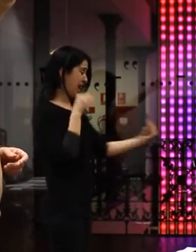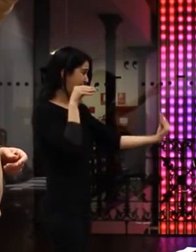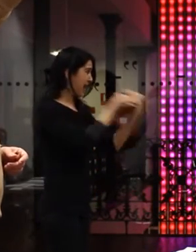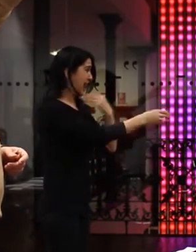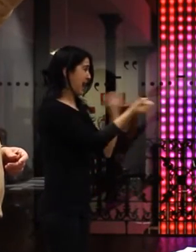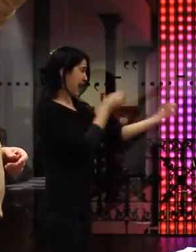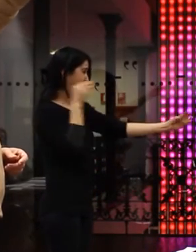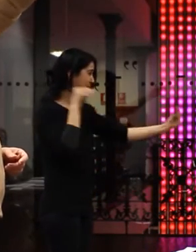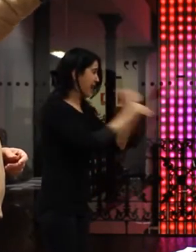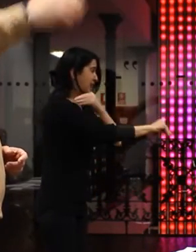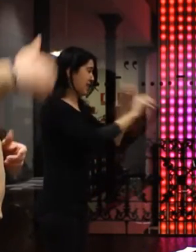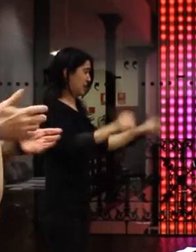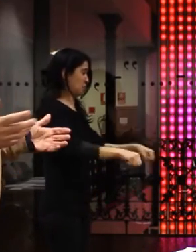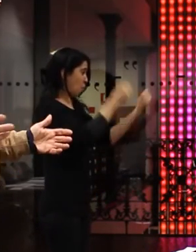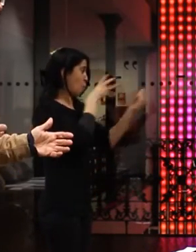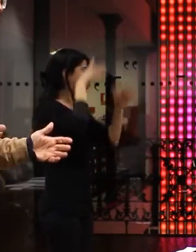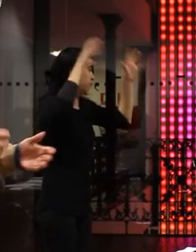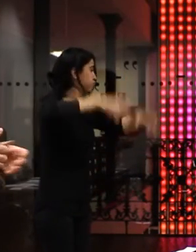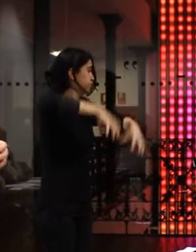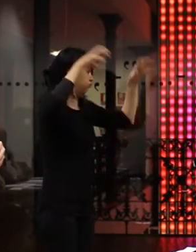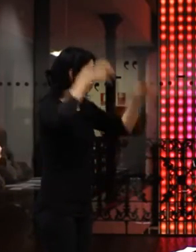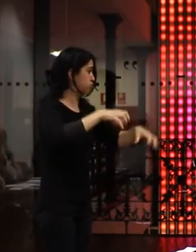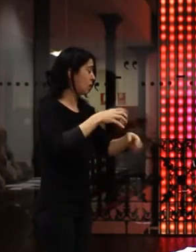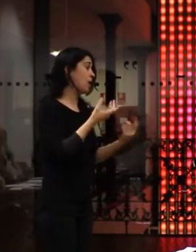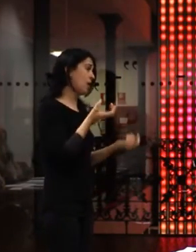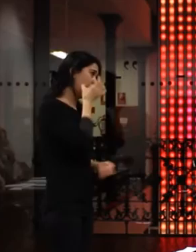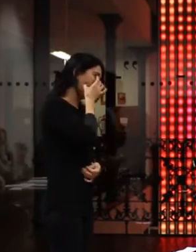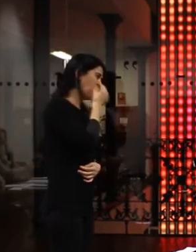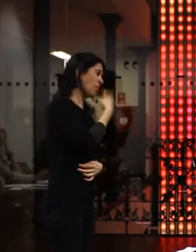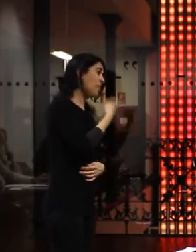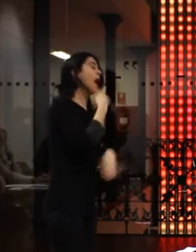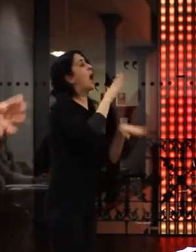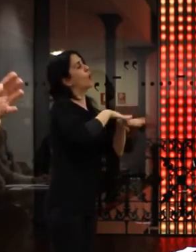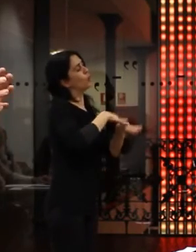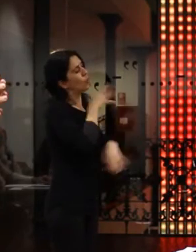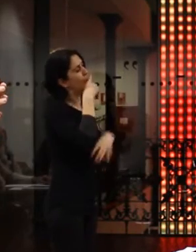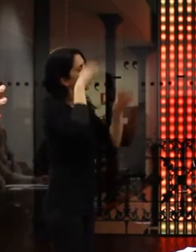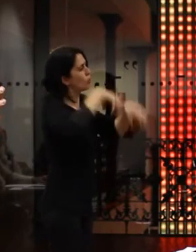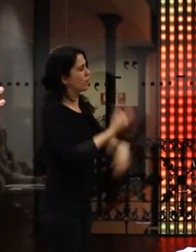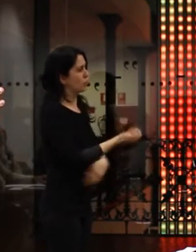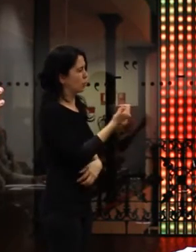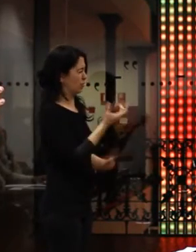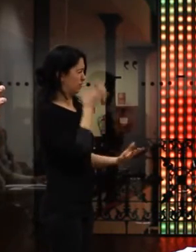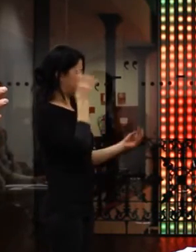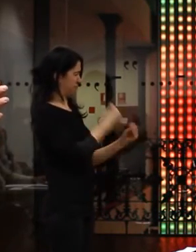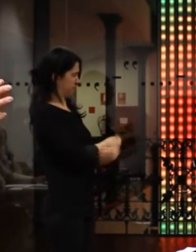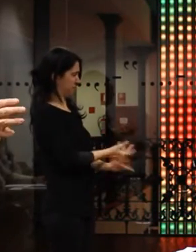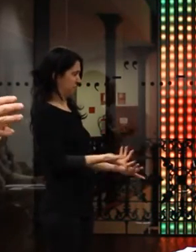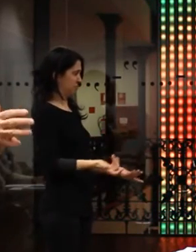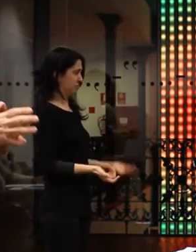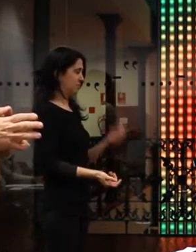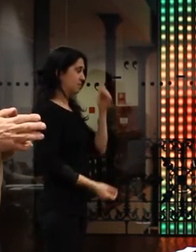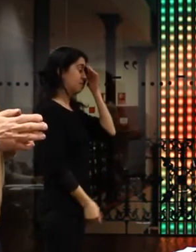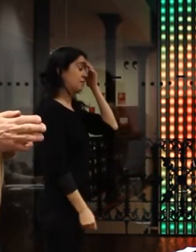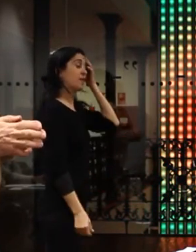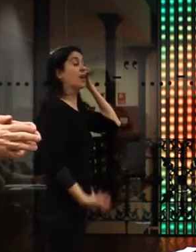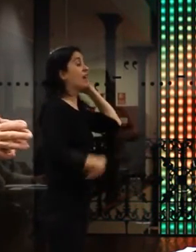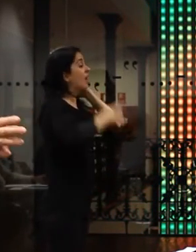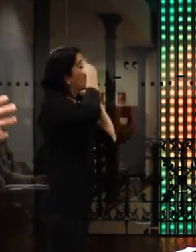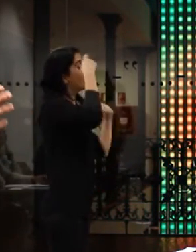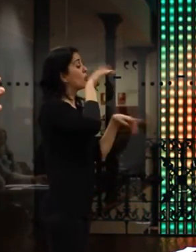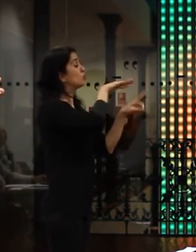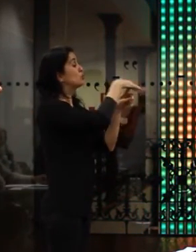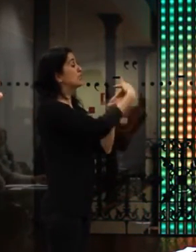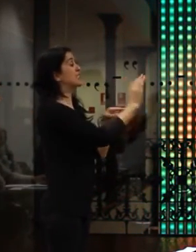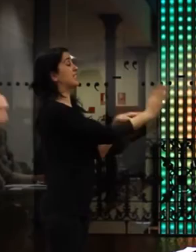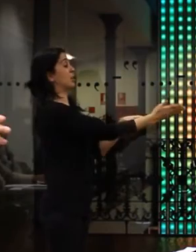que ha habido un temporal, ¿no? La culpa es que no llueve. Yo creo que ante esa situación no